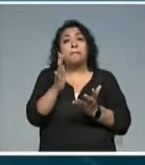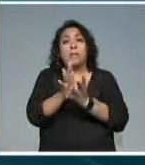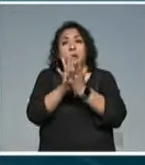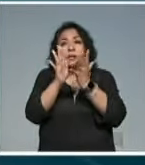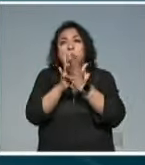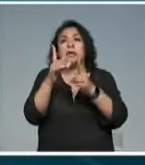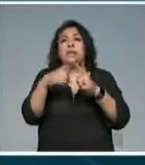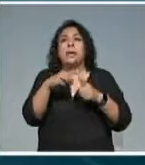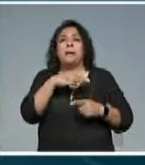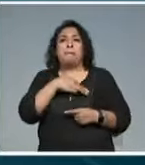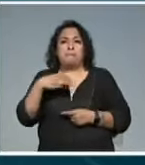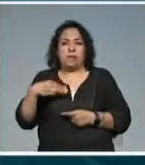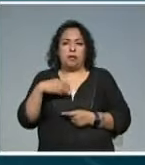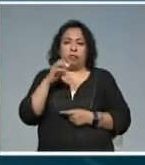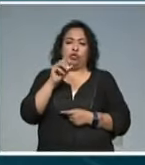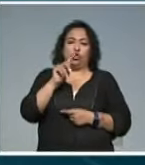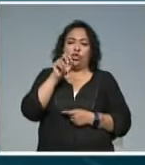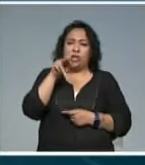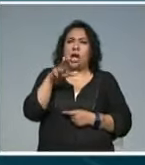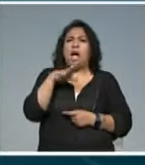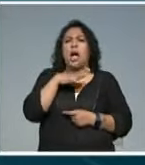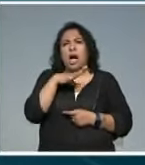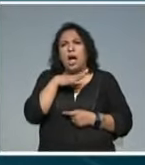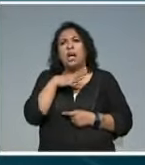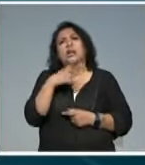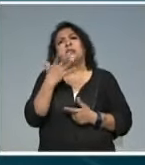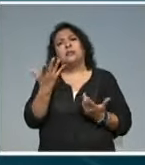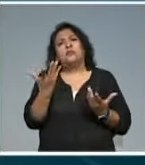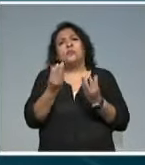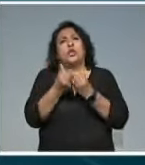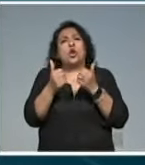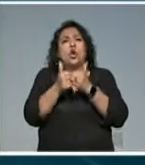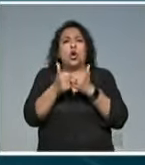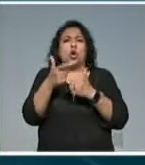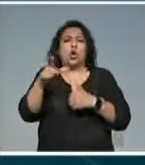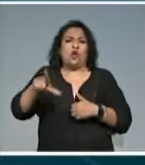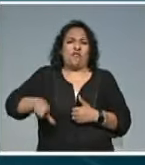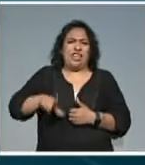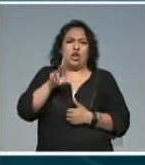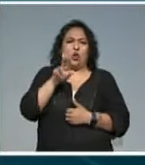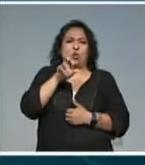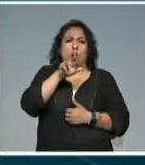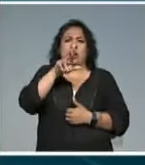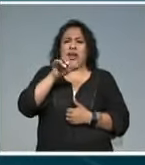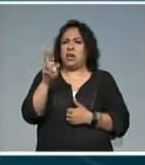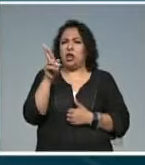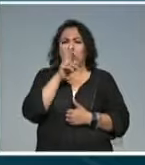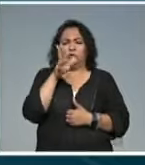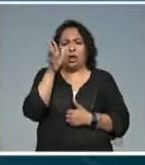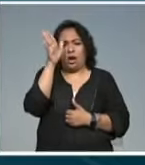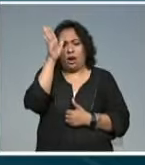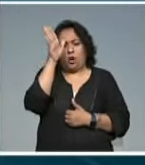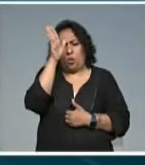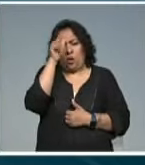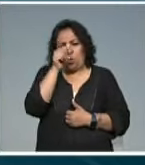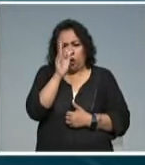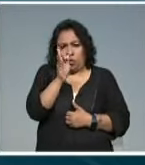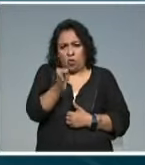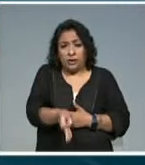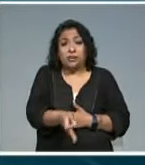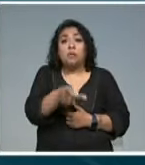participación de los miembros de la OTAN generando una proximidad con el Estado ucraniano que Rusia no va a tolerar y ha llevado